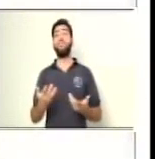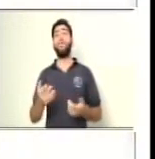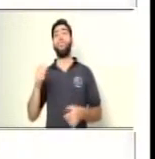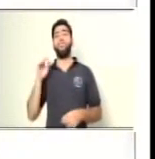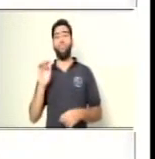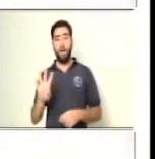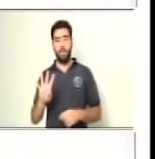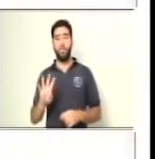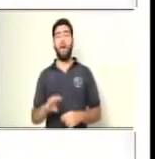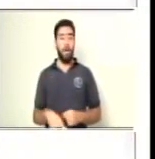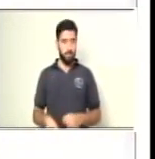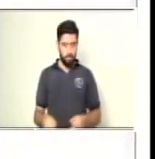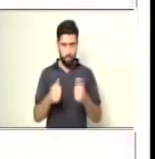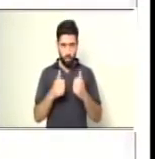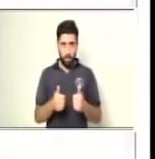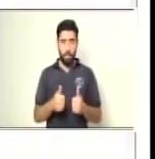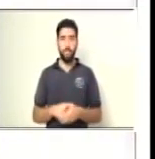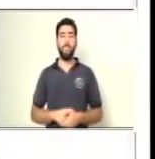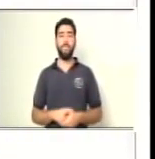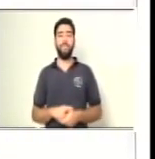4.